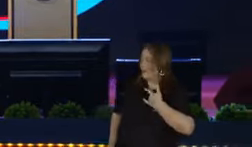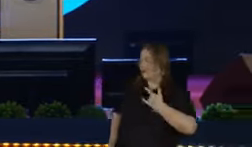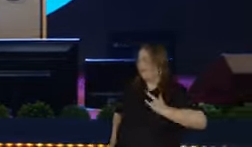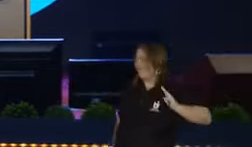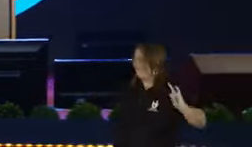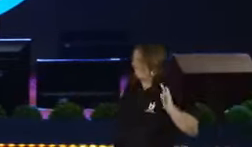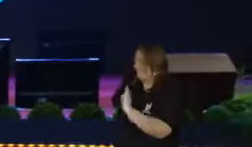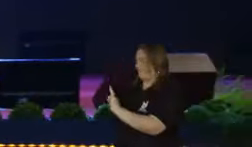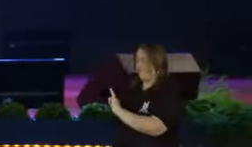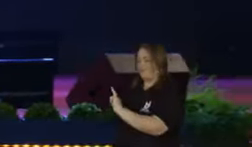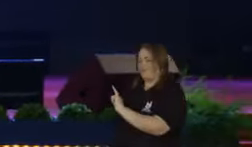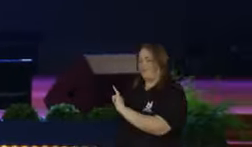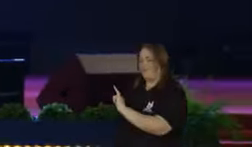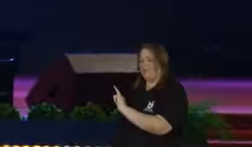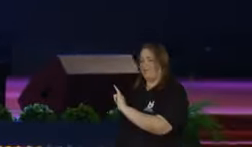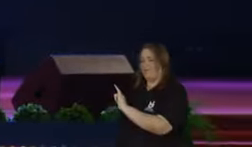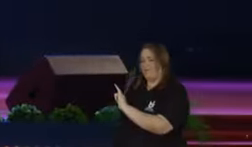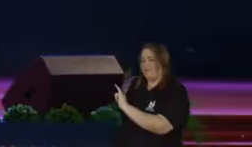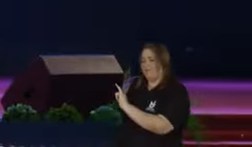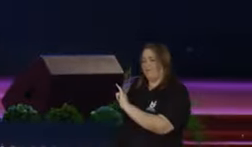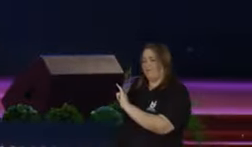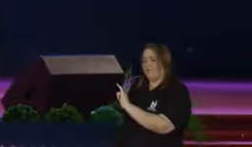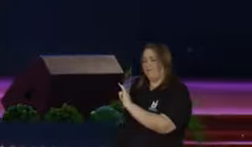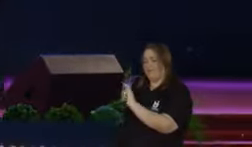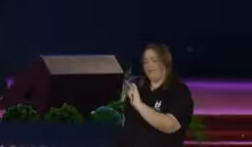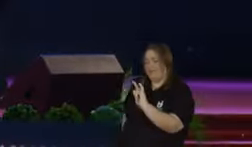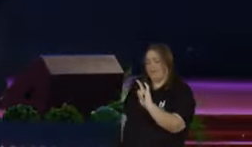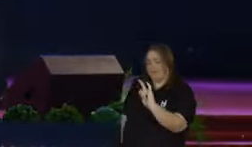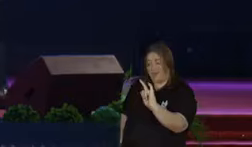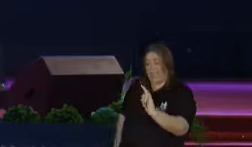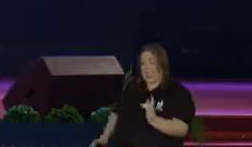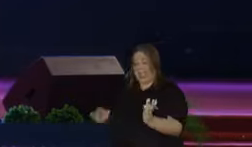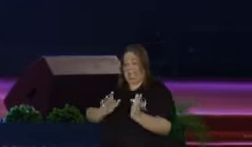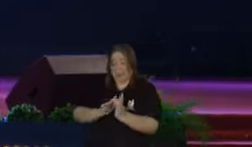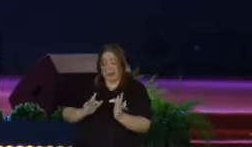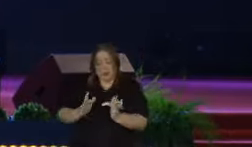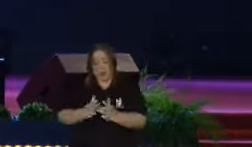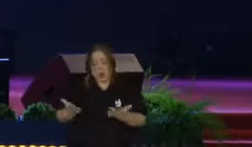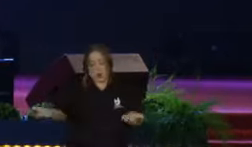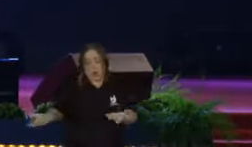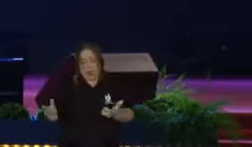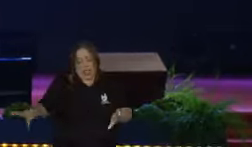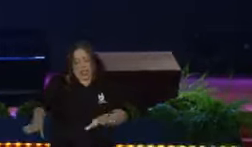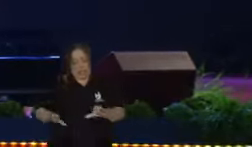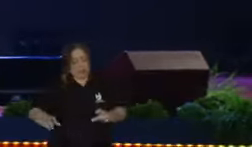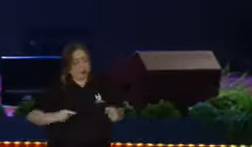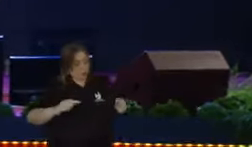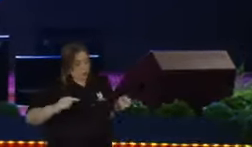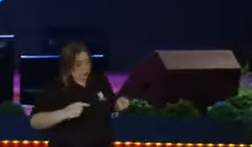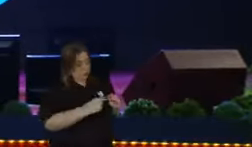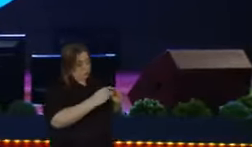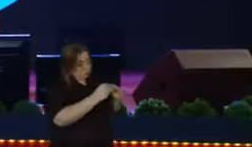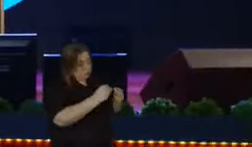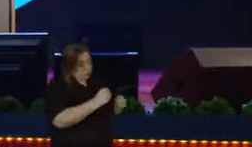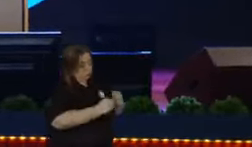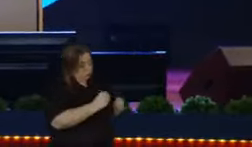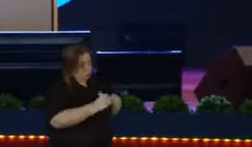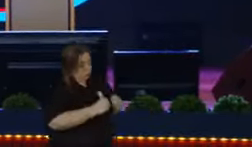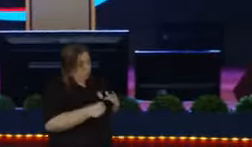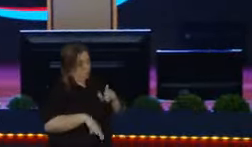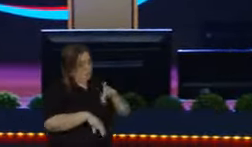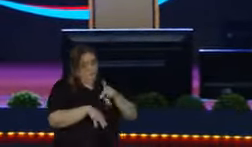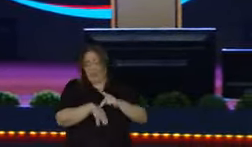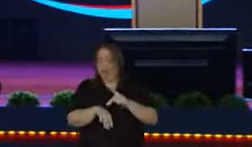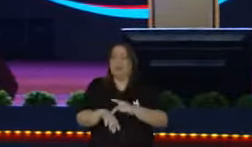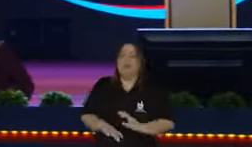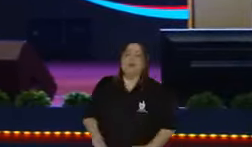¡Ah! Le sanó las heridas, el rechacito que tenía Pedro. Pero son